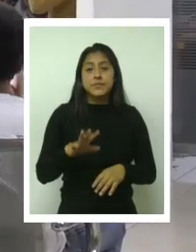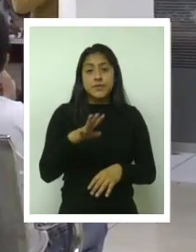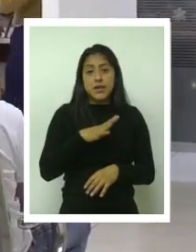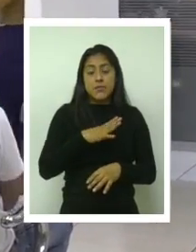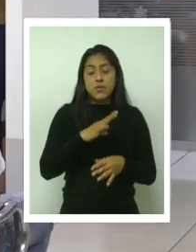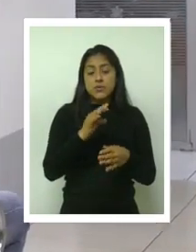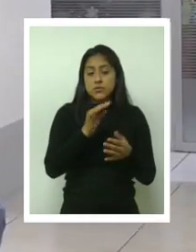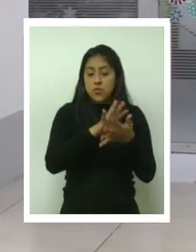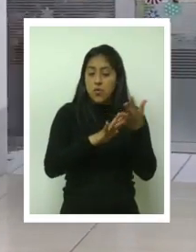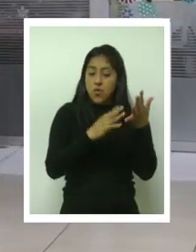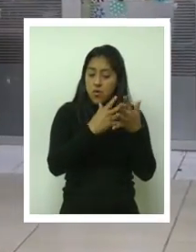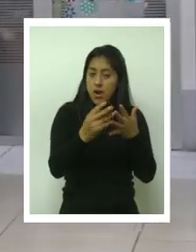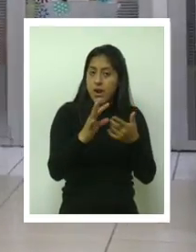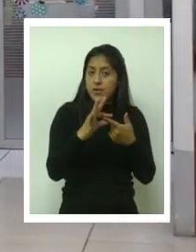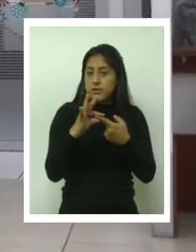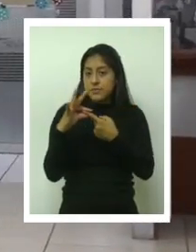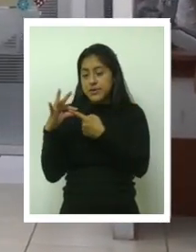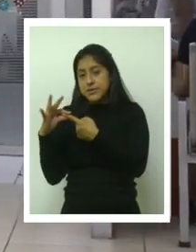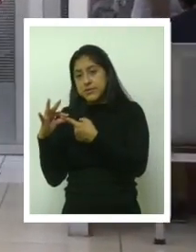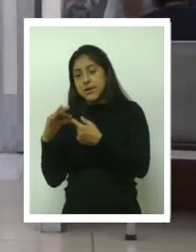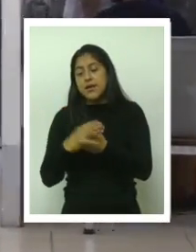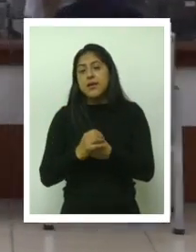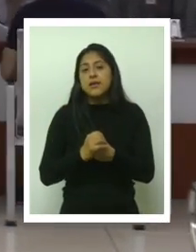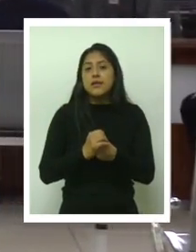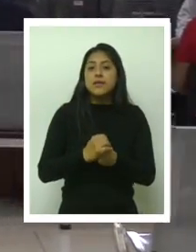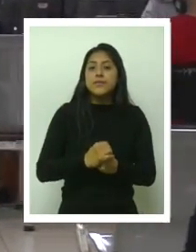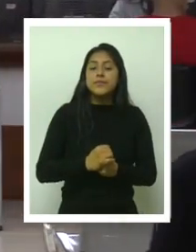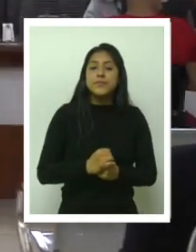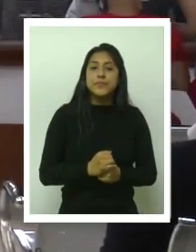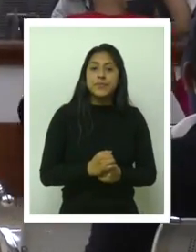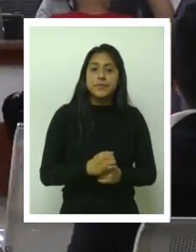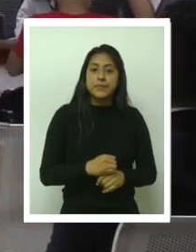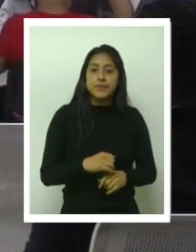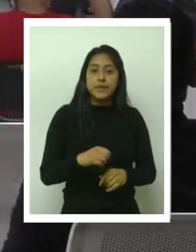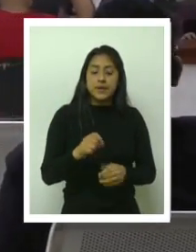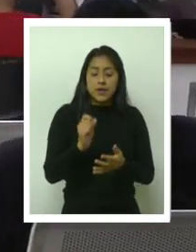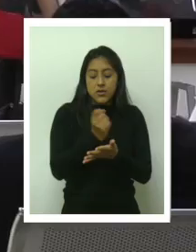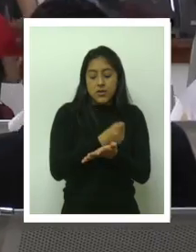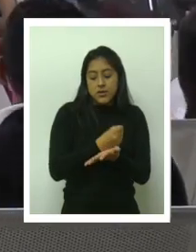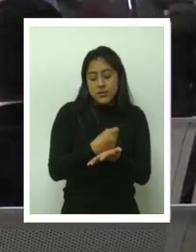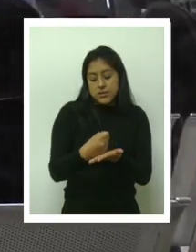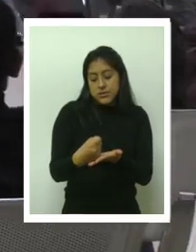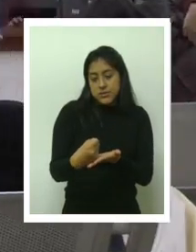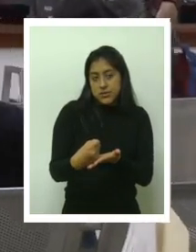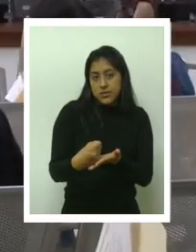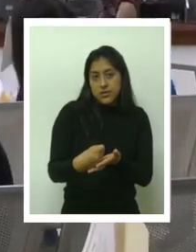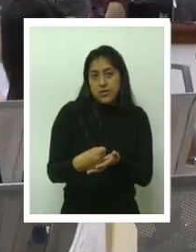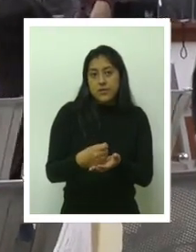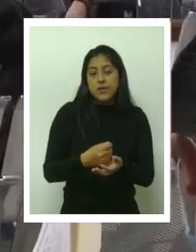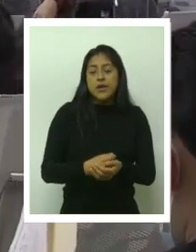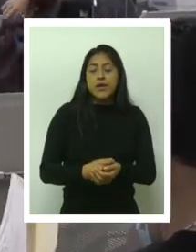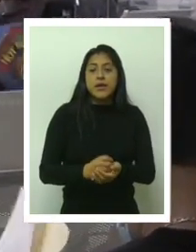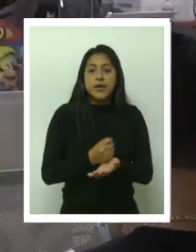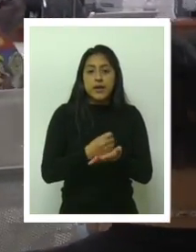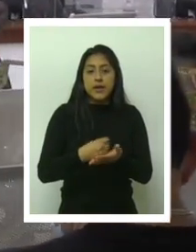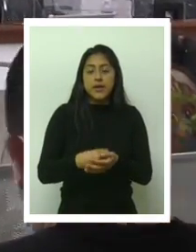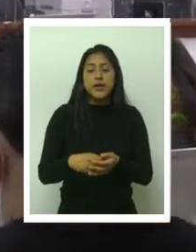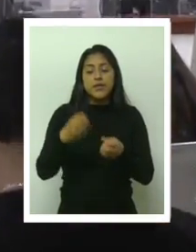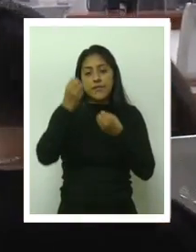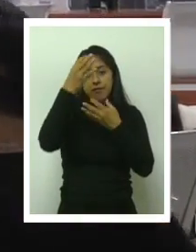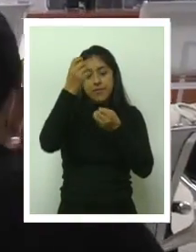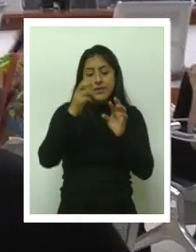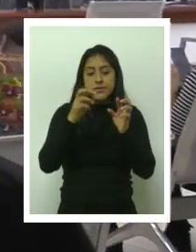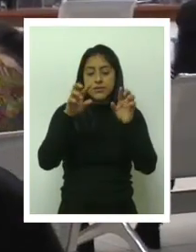16 horas. Y por supuesto existe un horario especial en oficinas en el cual pues, se registra alta